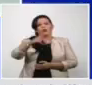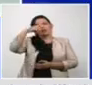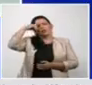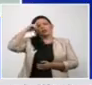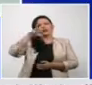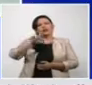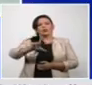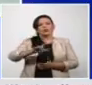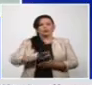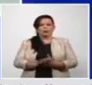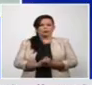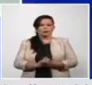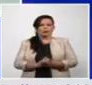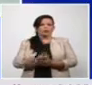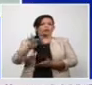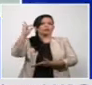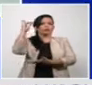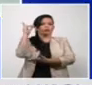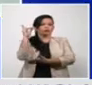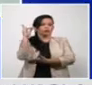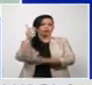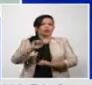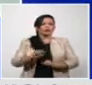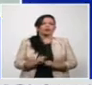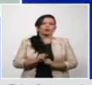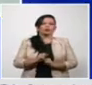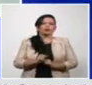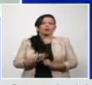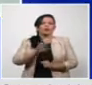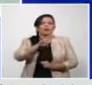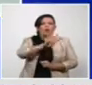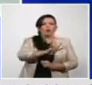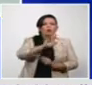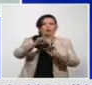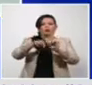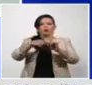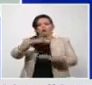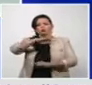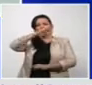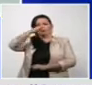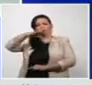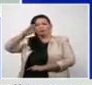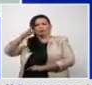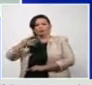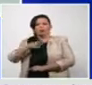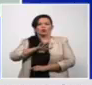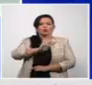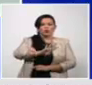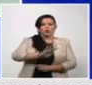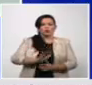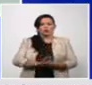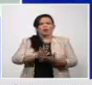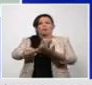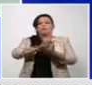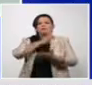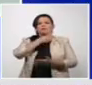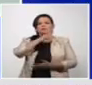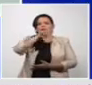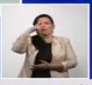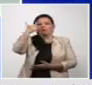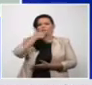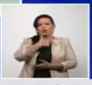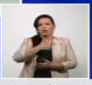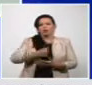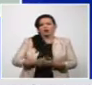Palma Soriano y Contramaestre 4 de cada uno, y de Mella y Guamá 1 de cada uno. Como ven y